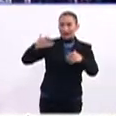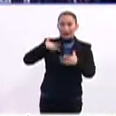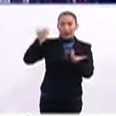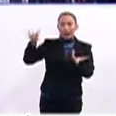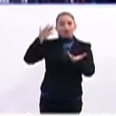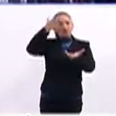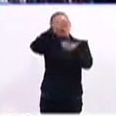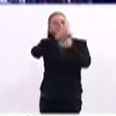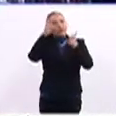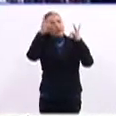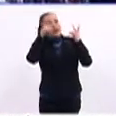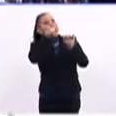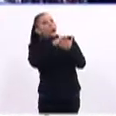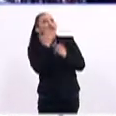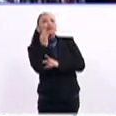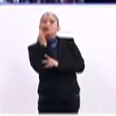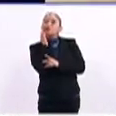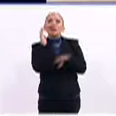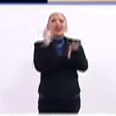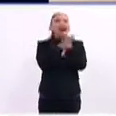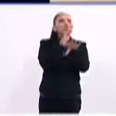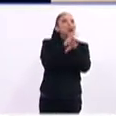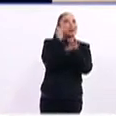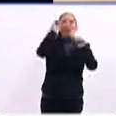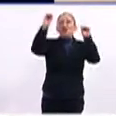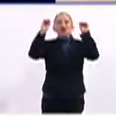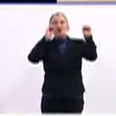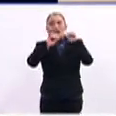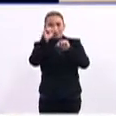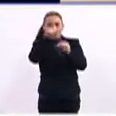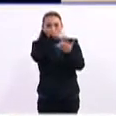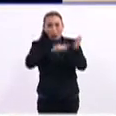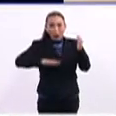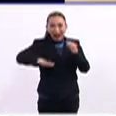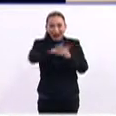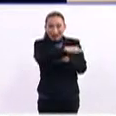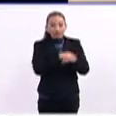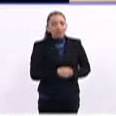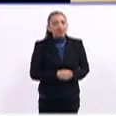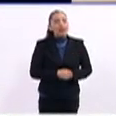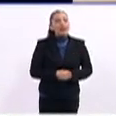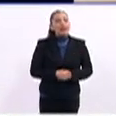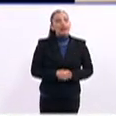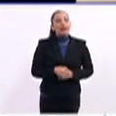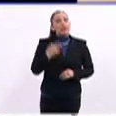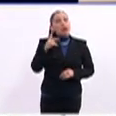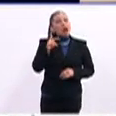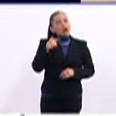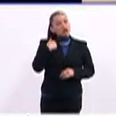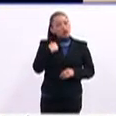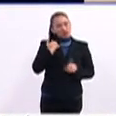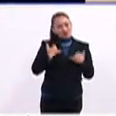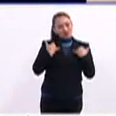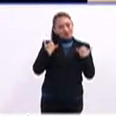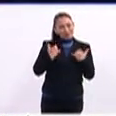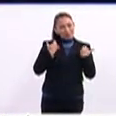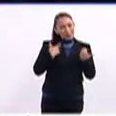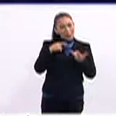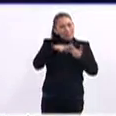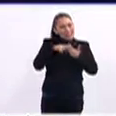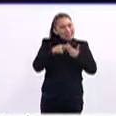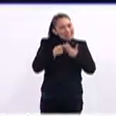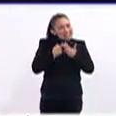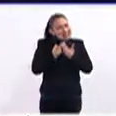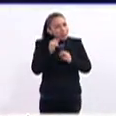van y visitan espacios y cambian la forma de interactuar del propio espacio público. Pero cuando eres tan joven y vas